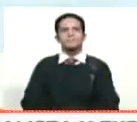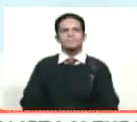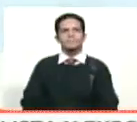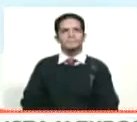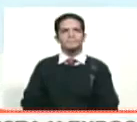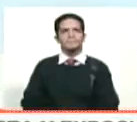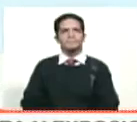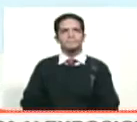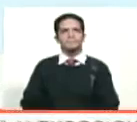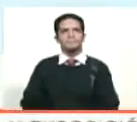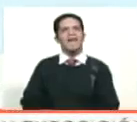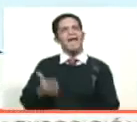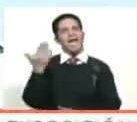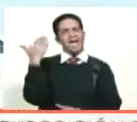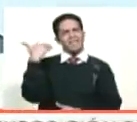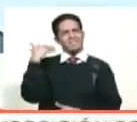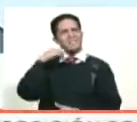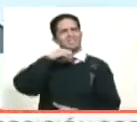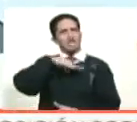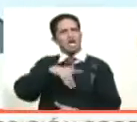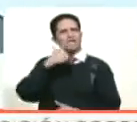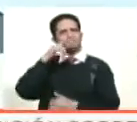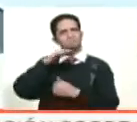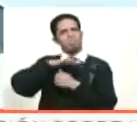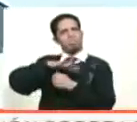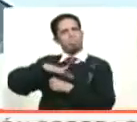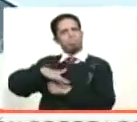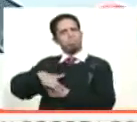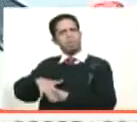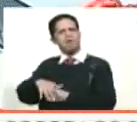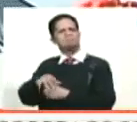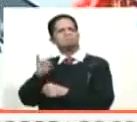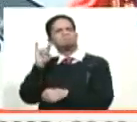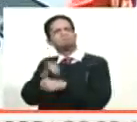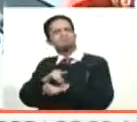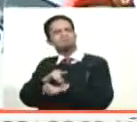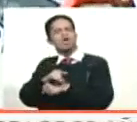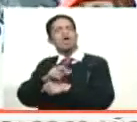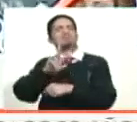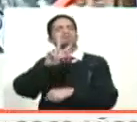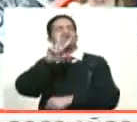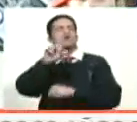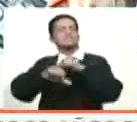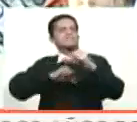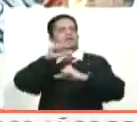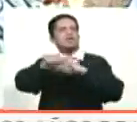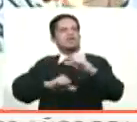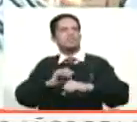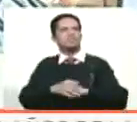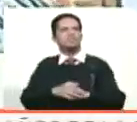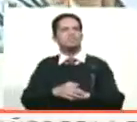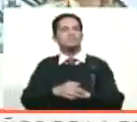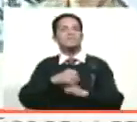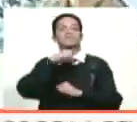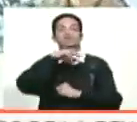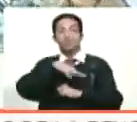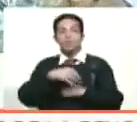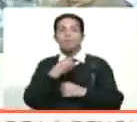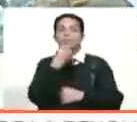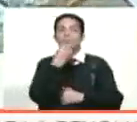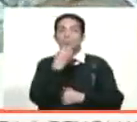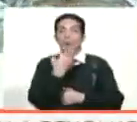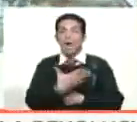que habían apagado y que habían traicionado durante dos siglos. La historia buena